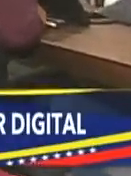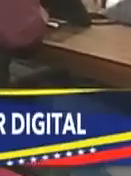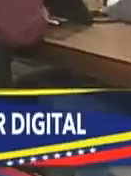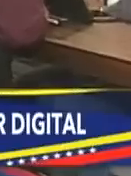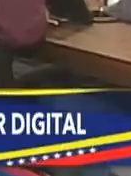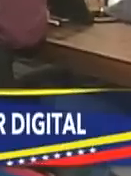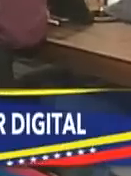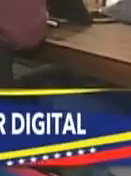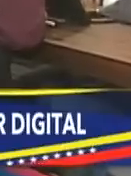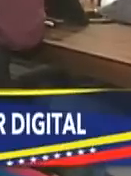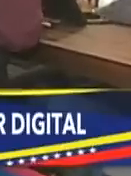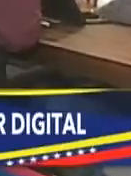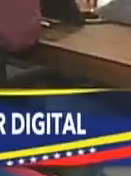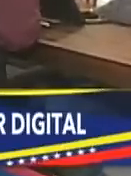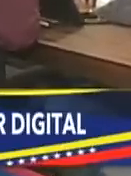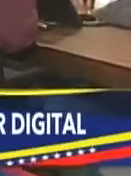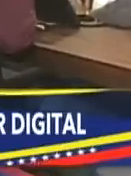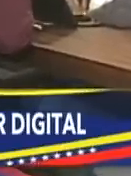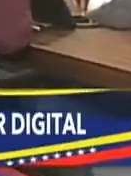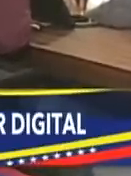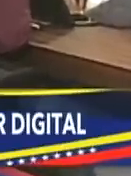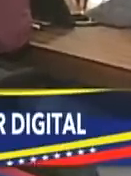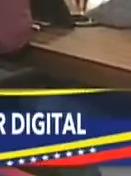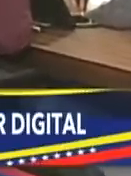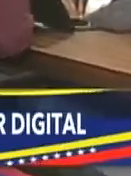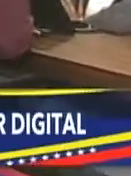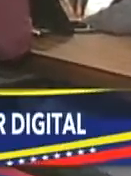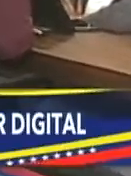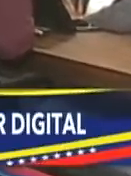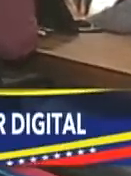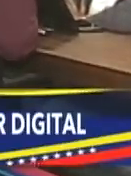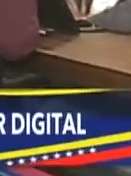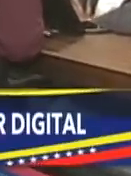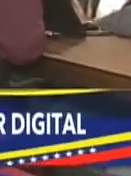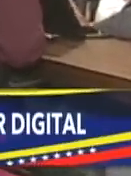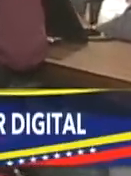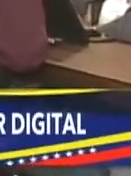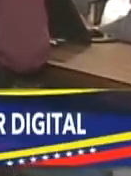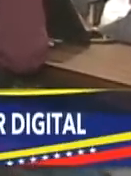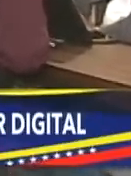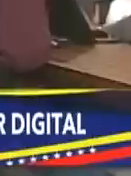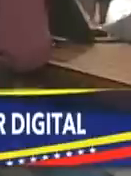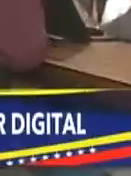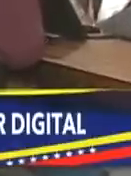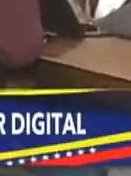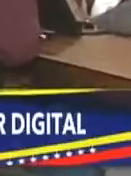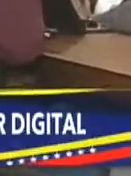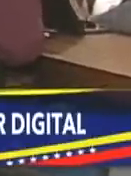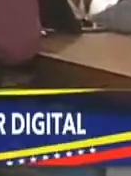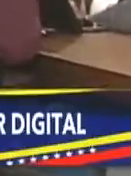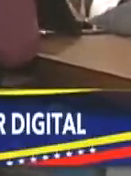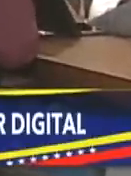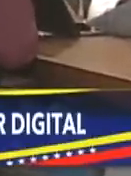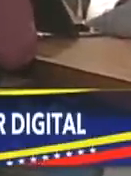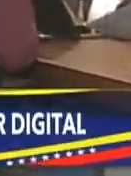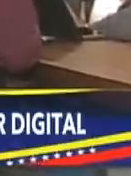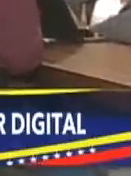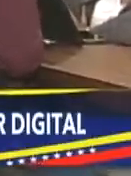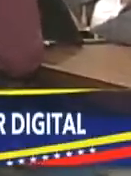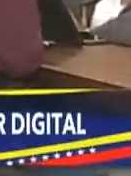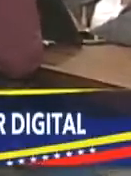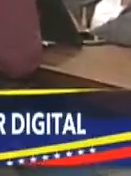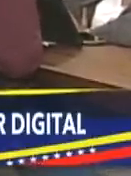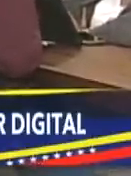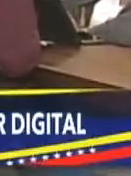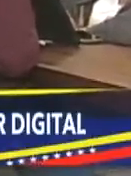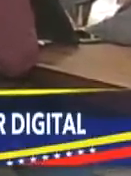está llegando a todos sus clientes, ¿verdad, Joel? Sí, estoy creciendo mucho porque se está vendiendo mucho el aliño. Bueno,